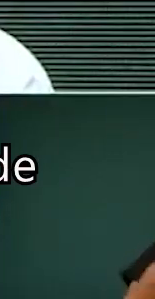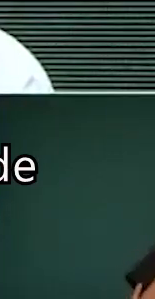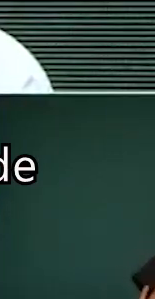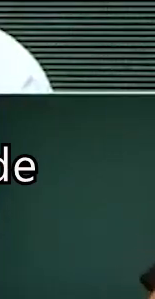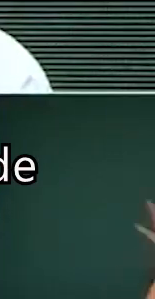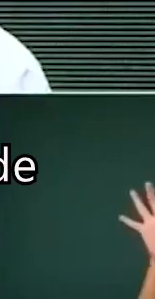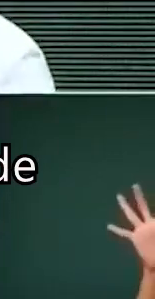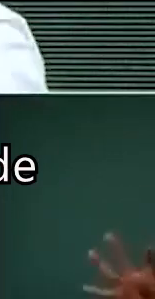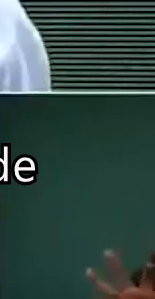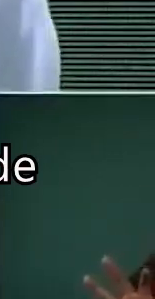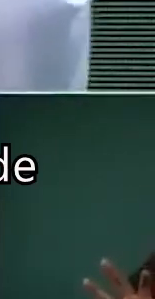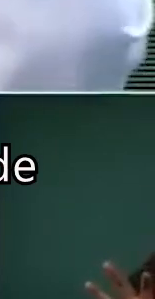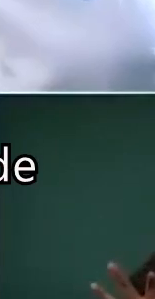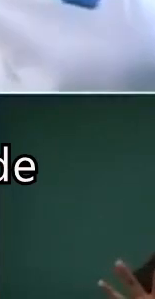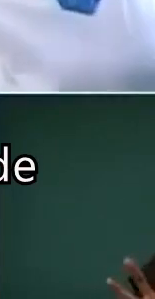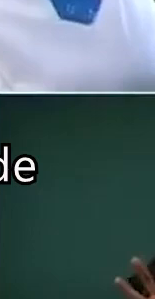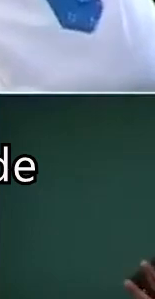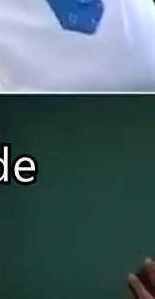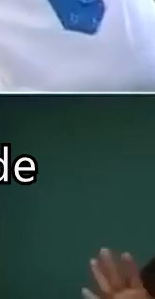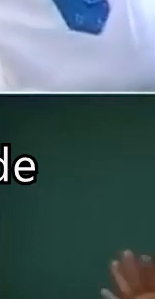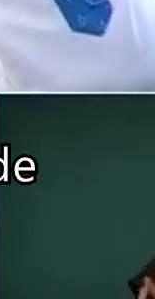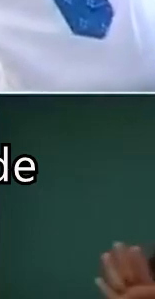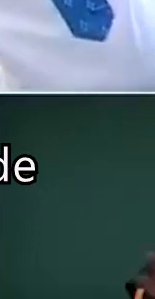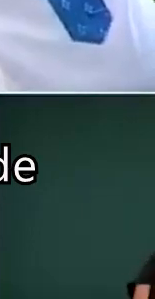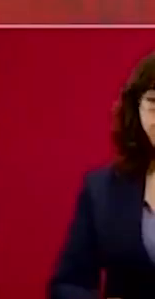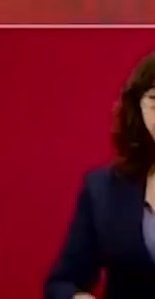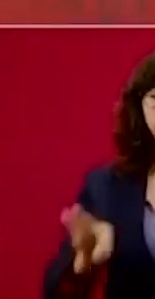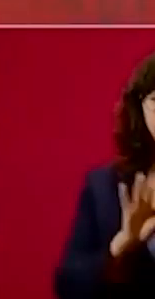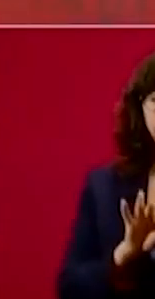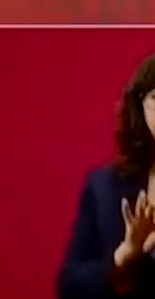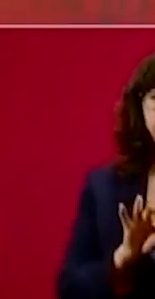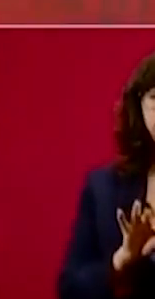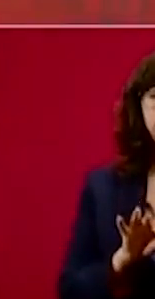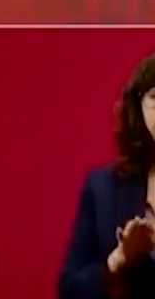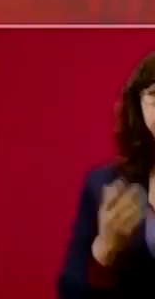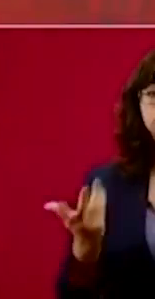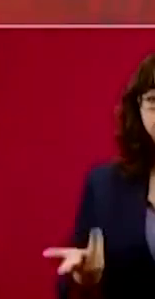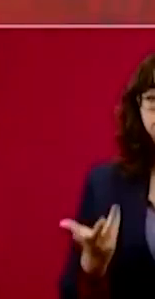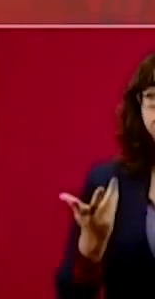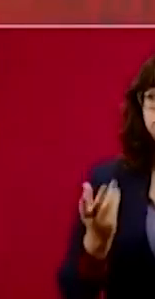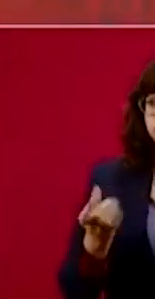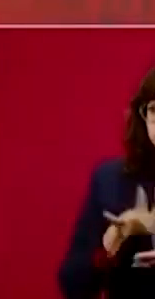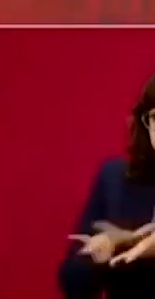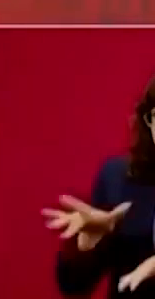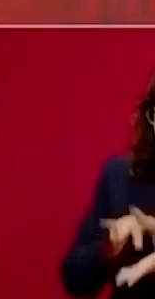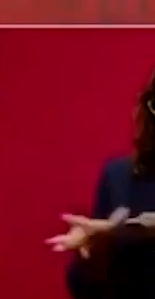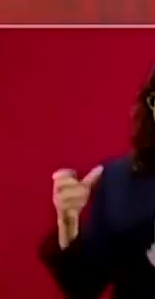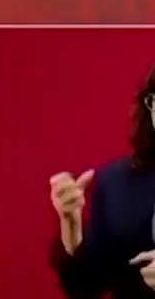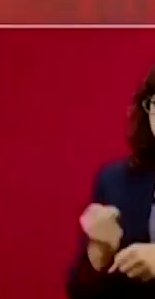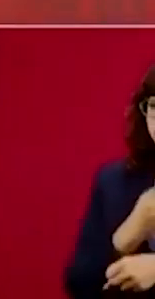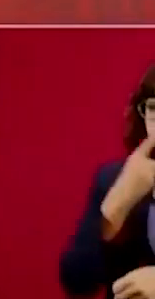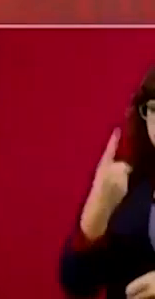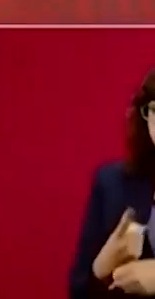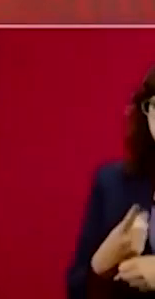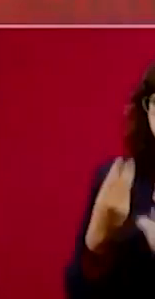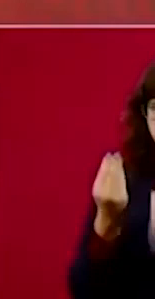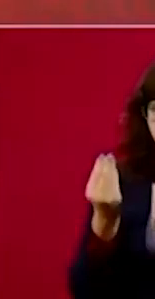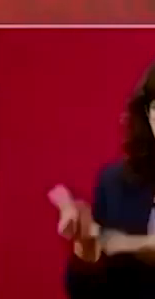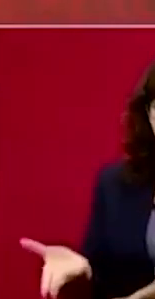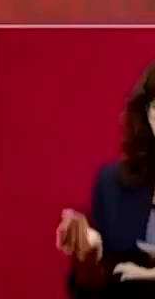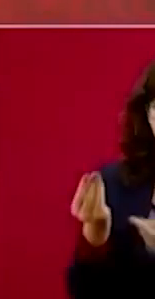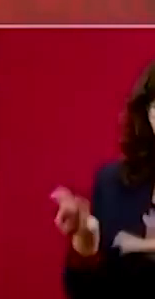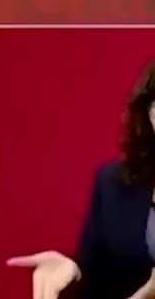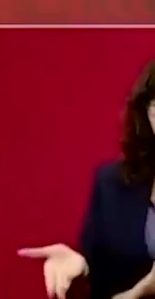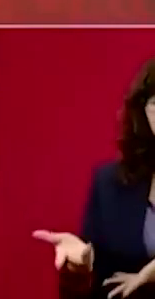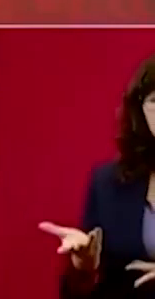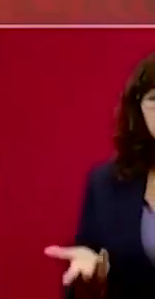los hospitales públicos del país. Además, el mandatario aseguró que el gobierno no puede utilizar el dinero del presupuesto para pagar la